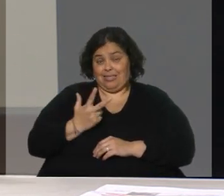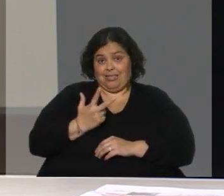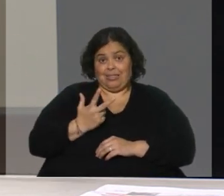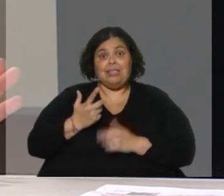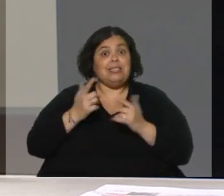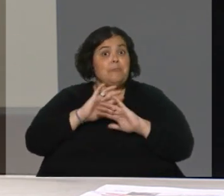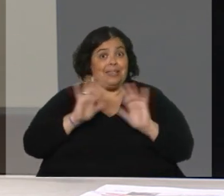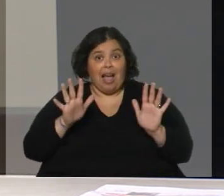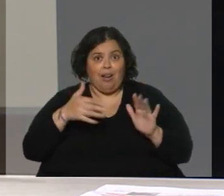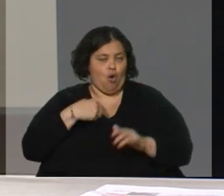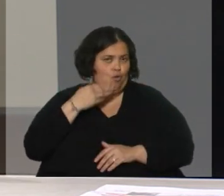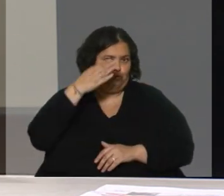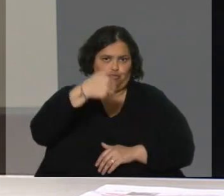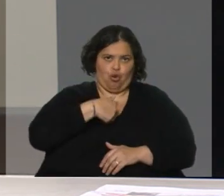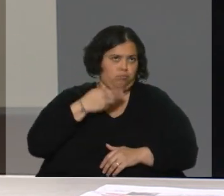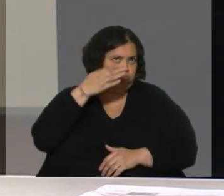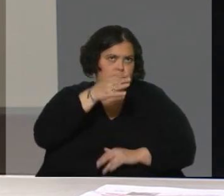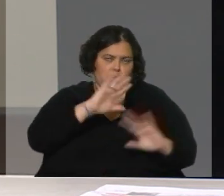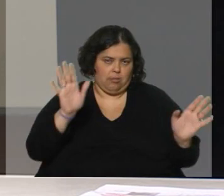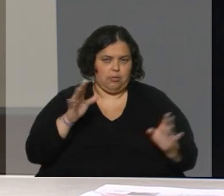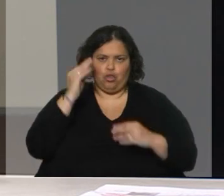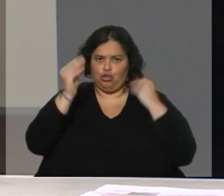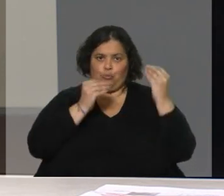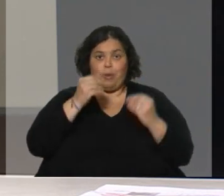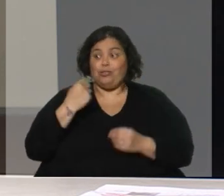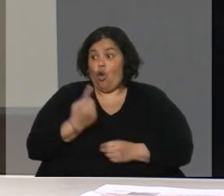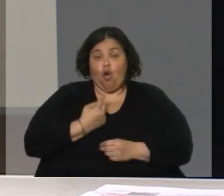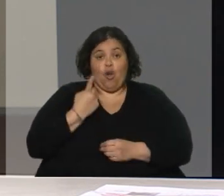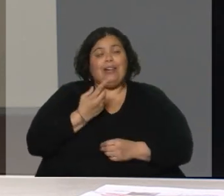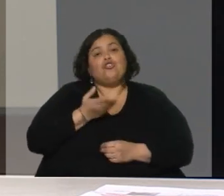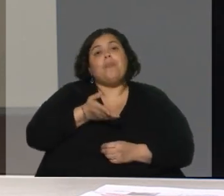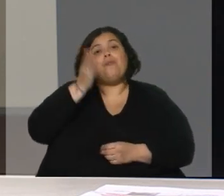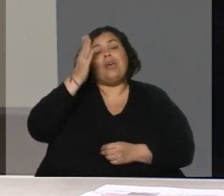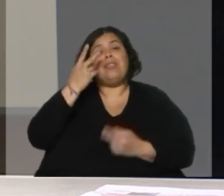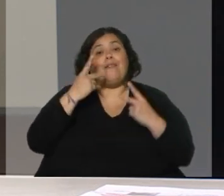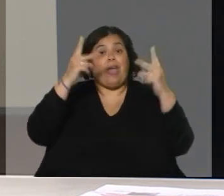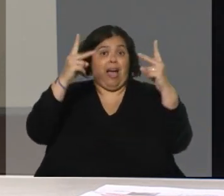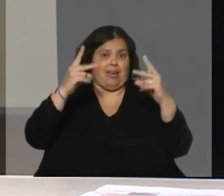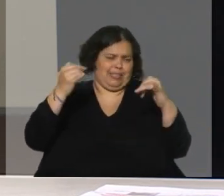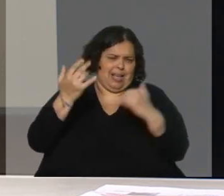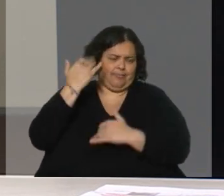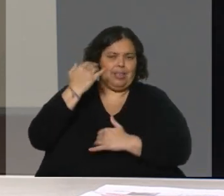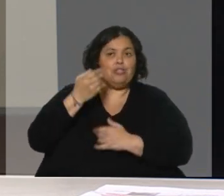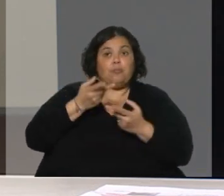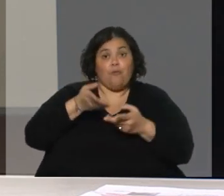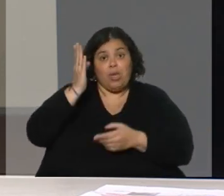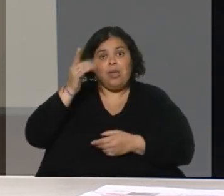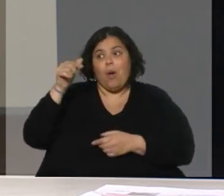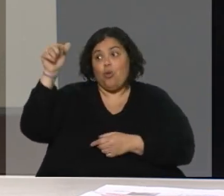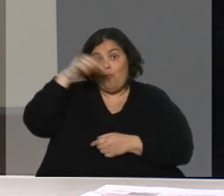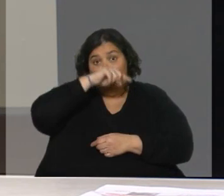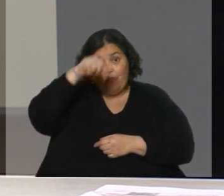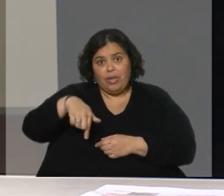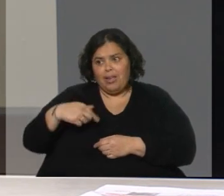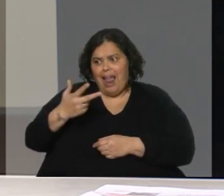no se preocupen porque no había otra forma estábamos muy solos yo me fui de viaje un viaje programado y cuando llegué las encontré en un estado de ansiedad